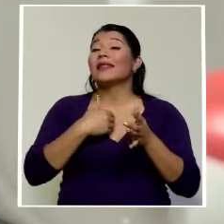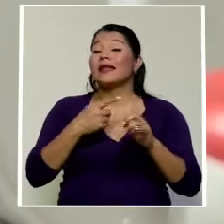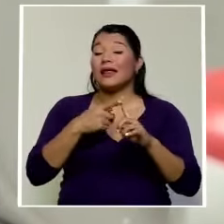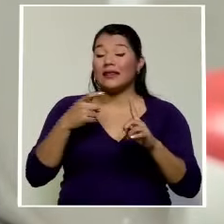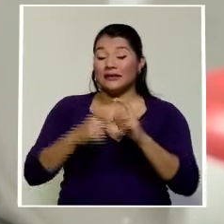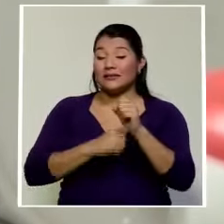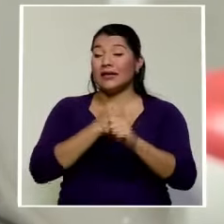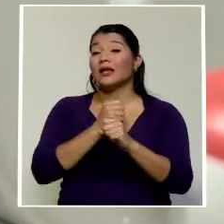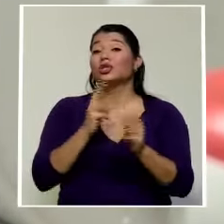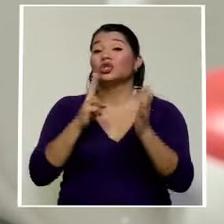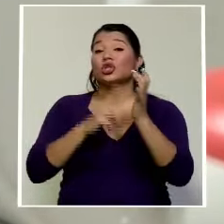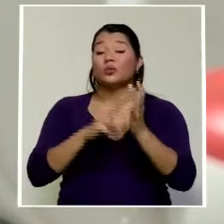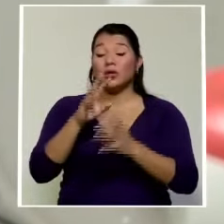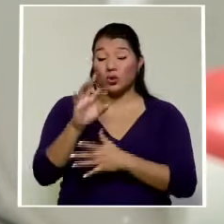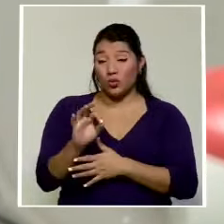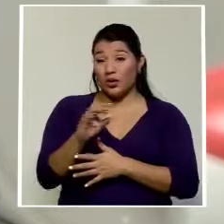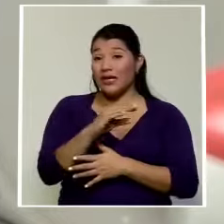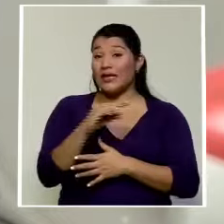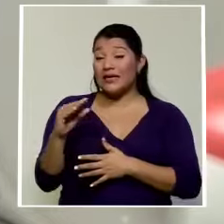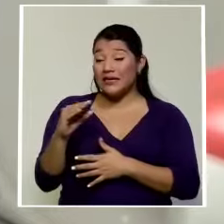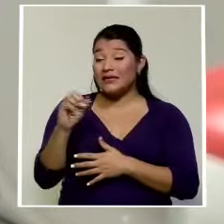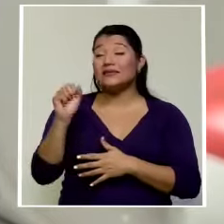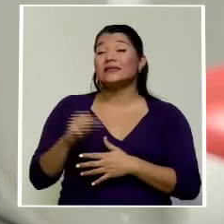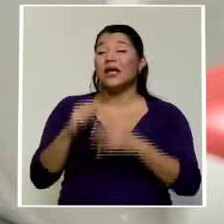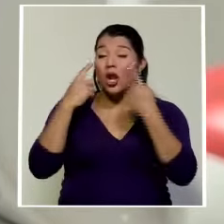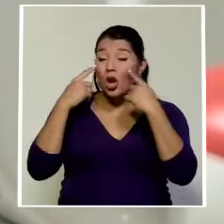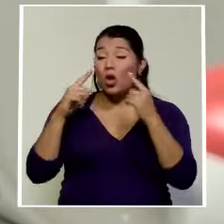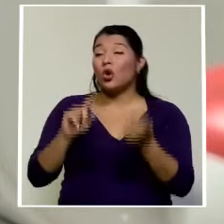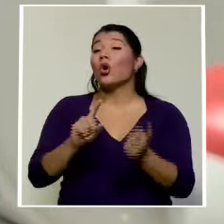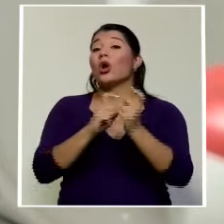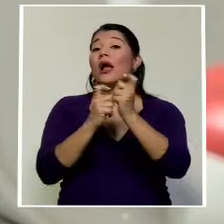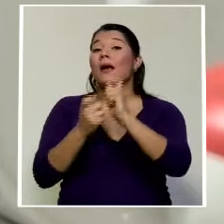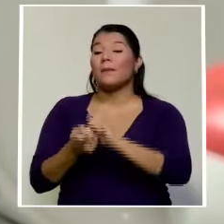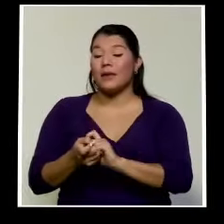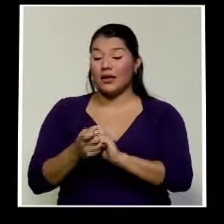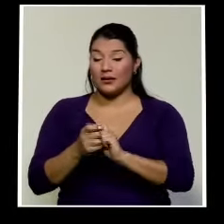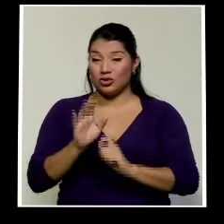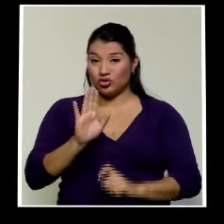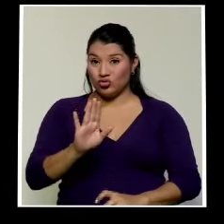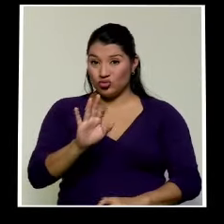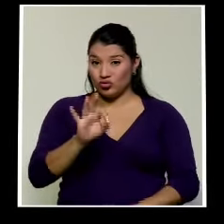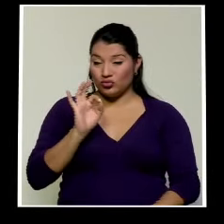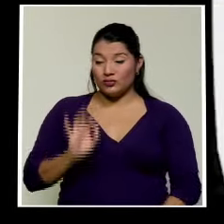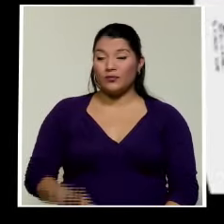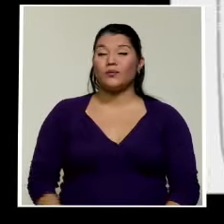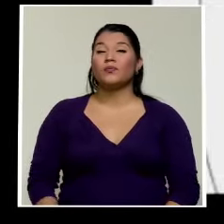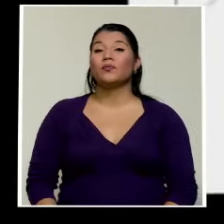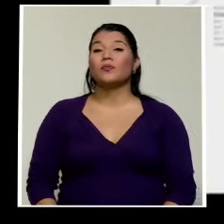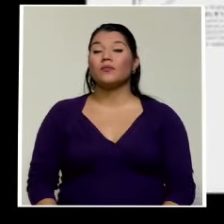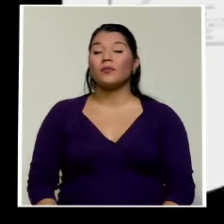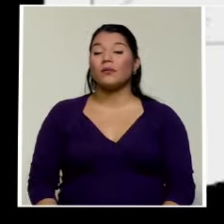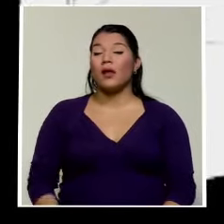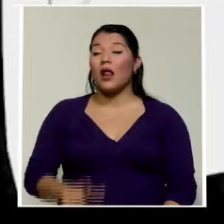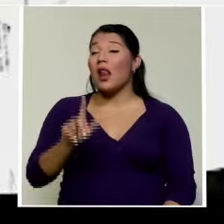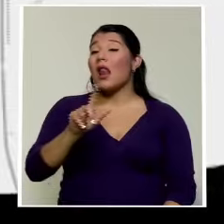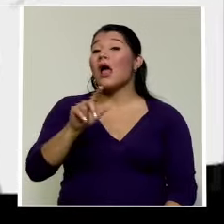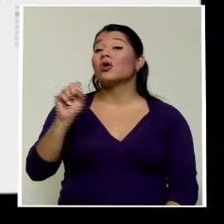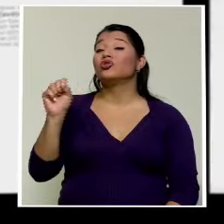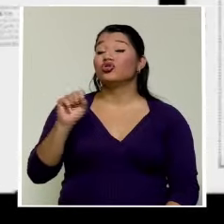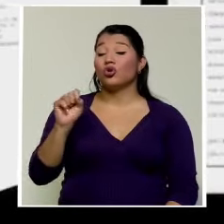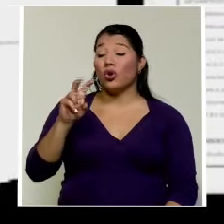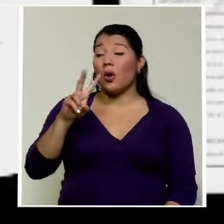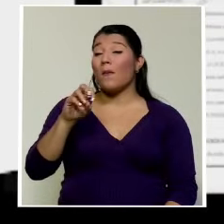2009 y sí, en cambio, consiguió el dinero para ampliar sus inversiones. La offshore de Bolio en Panamá